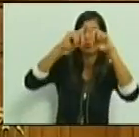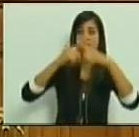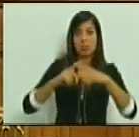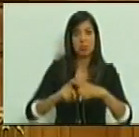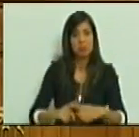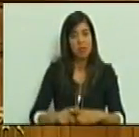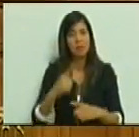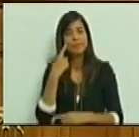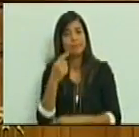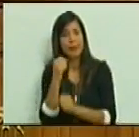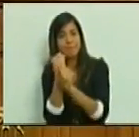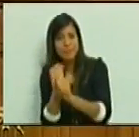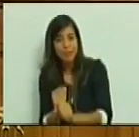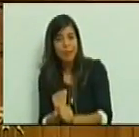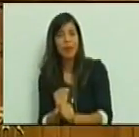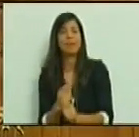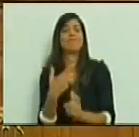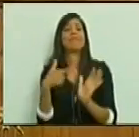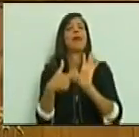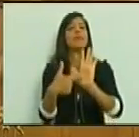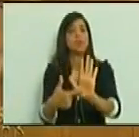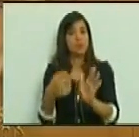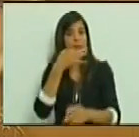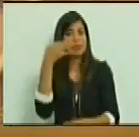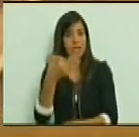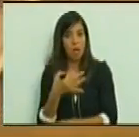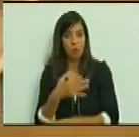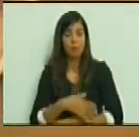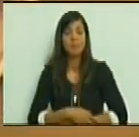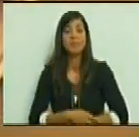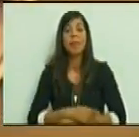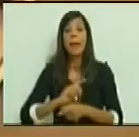también lo vamos a dar. Primero que nada,